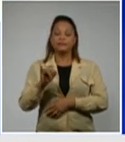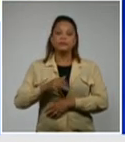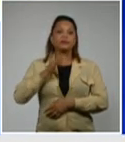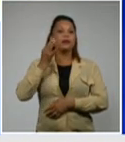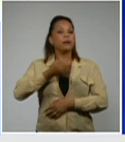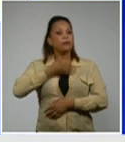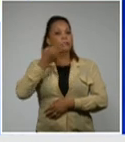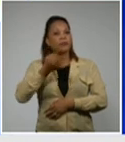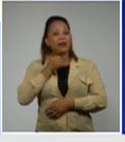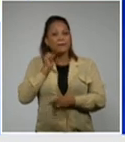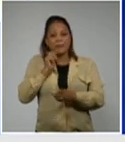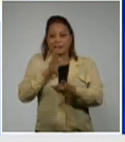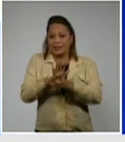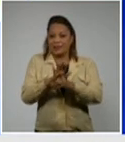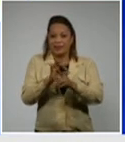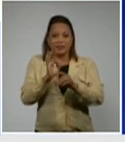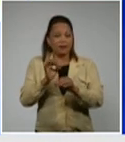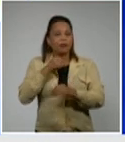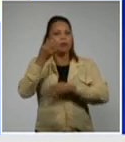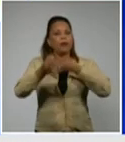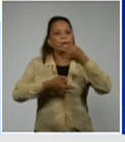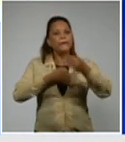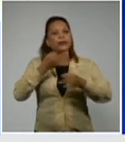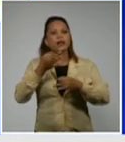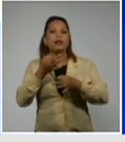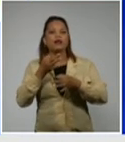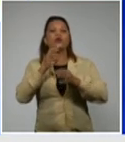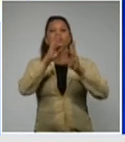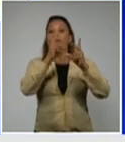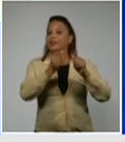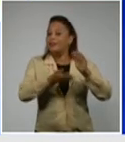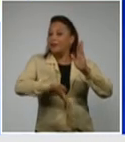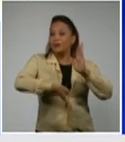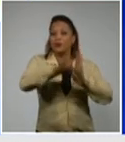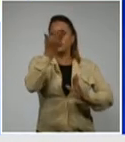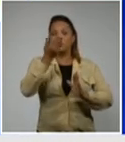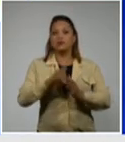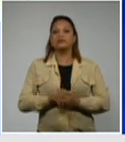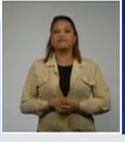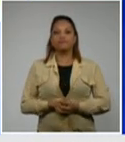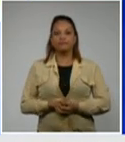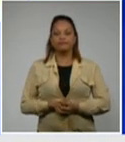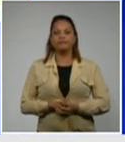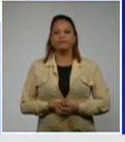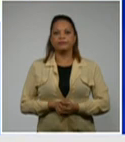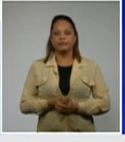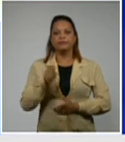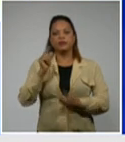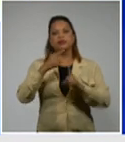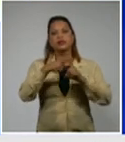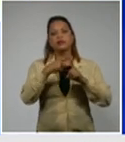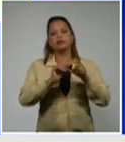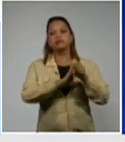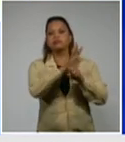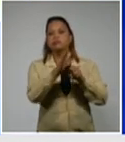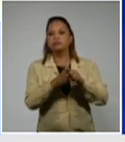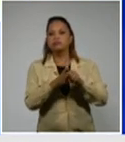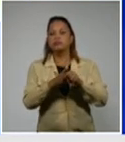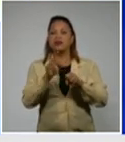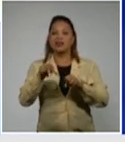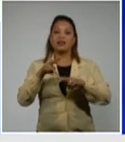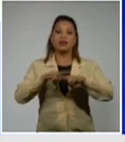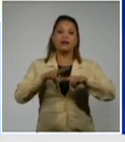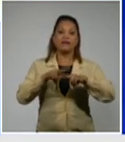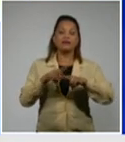desde el principio, unas cifras muy elevadas de casos en estos 2